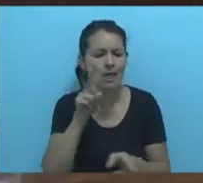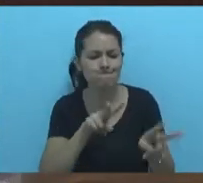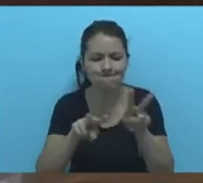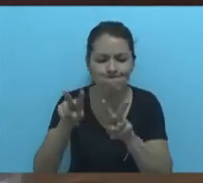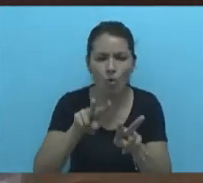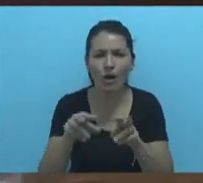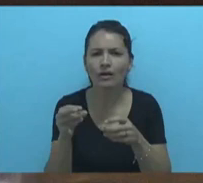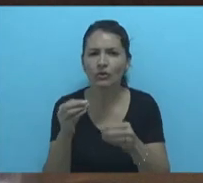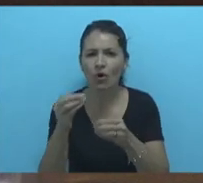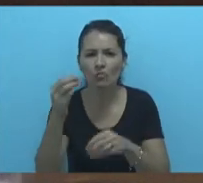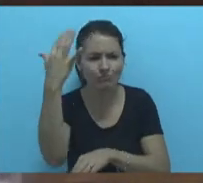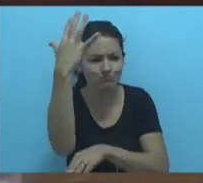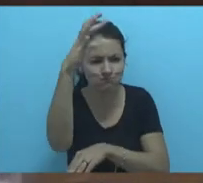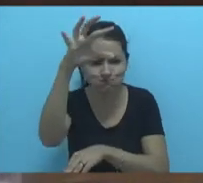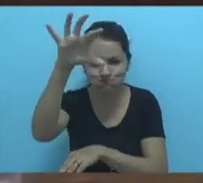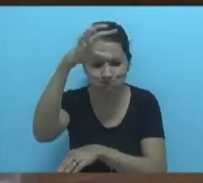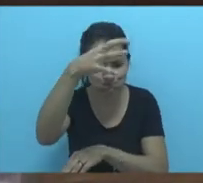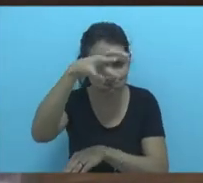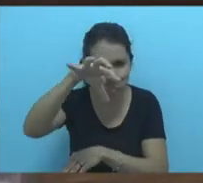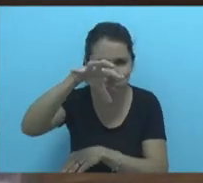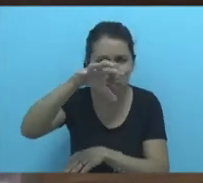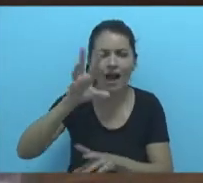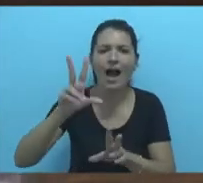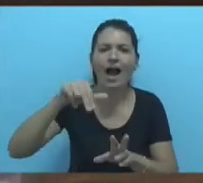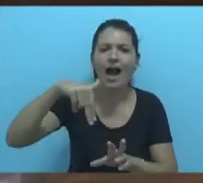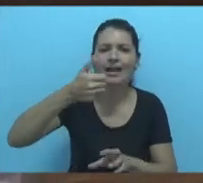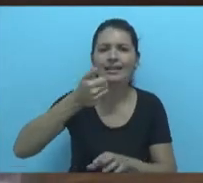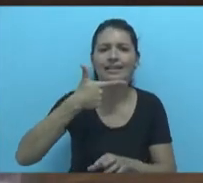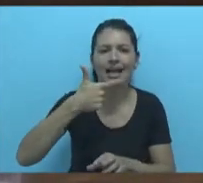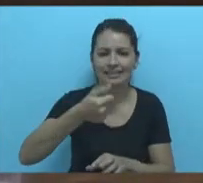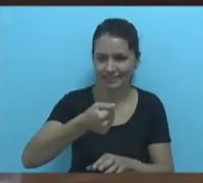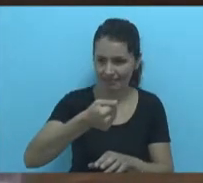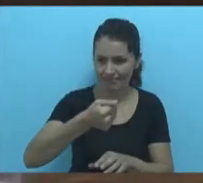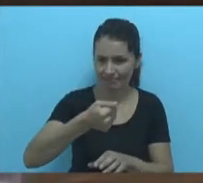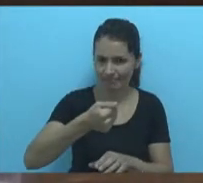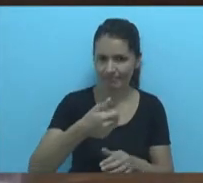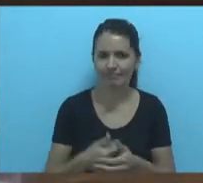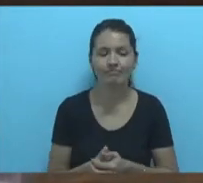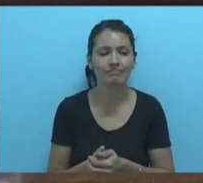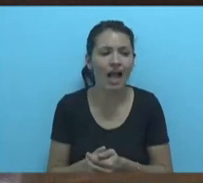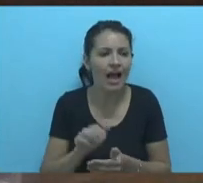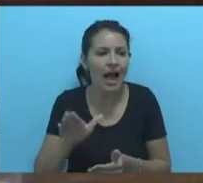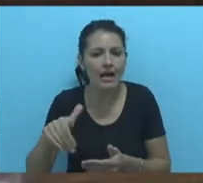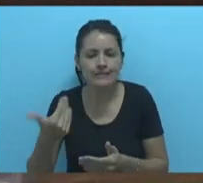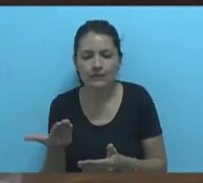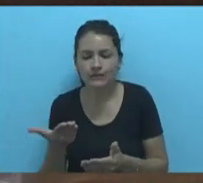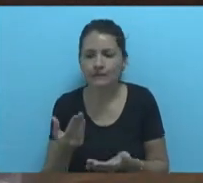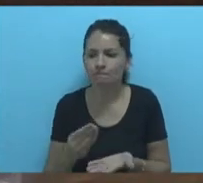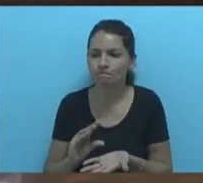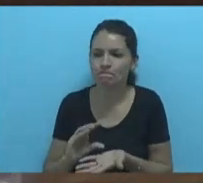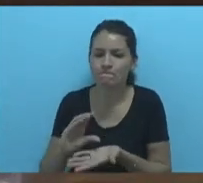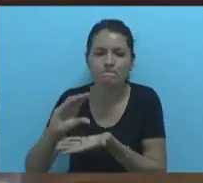incendios en nuestro país y han invertido millones de nuestros impuestos para un sistema que no funciona, así que estamos